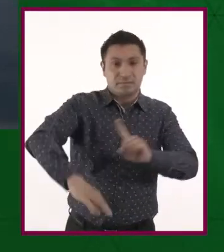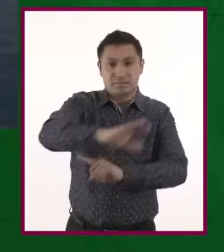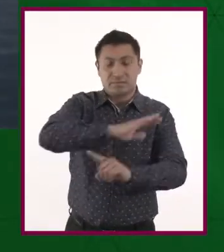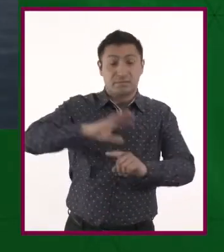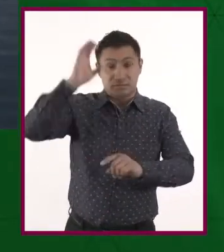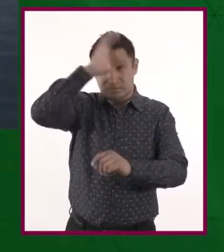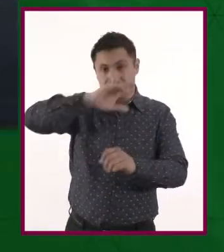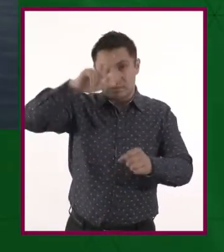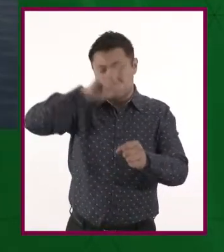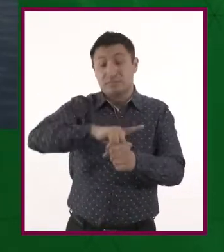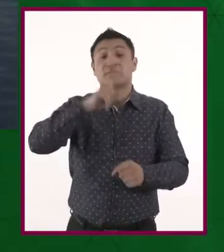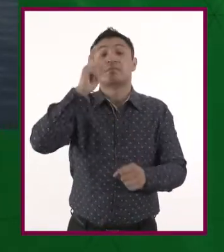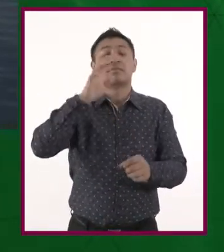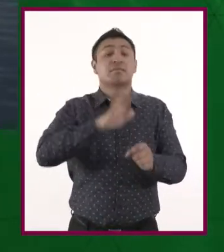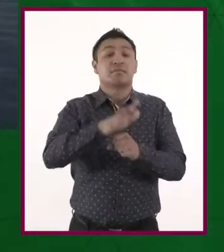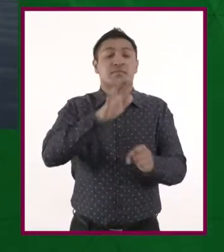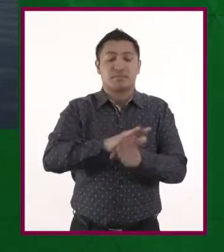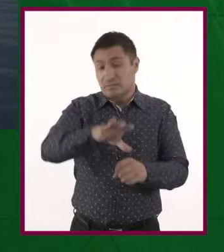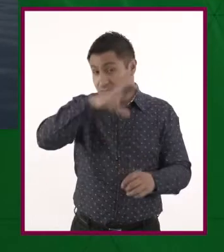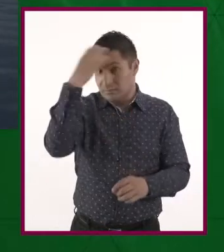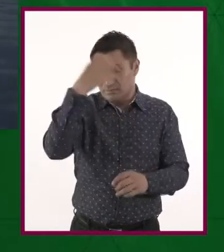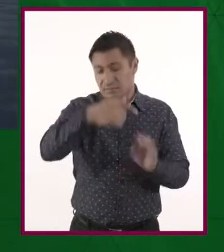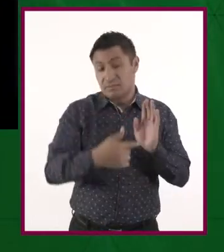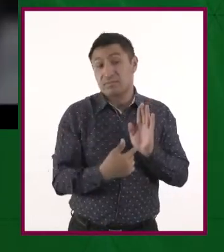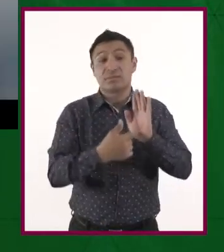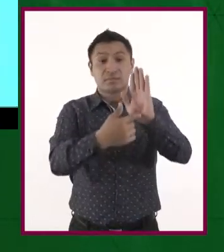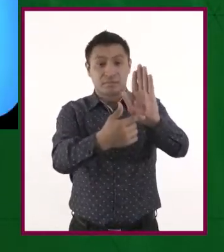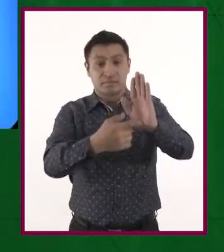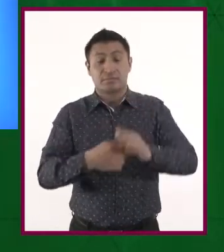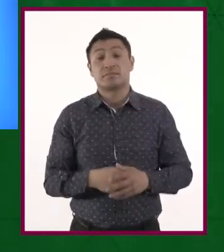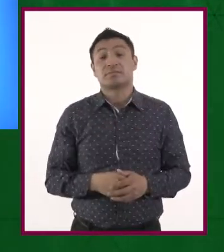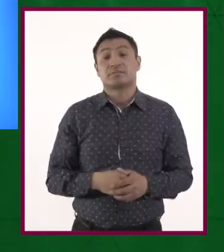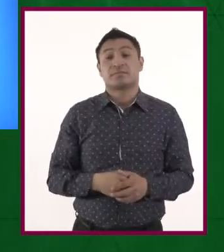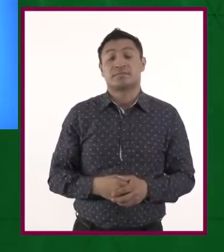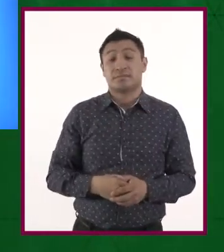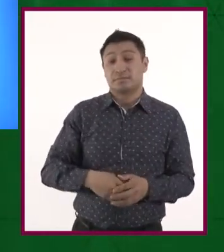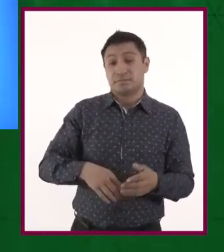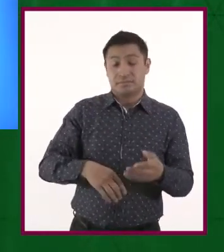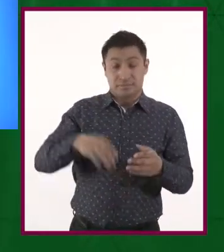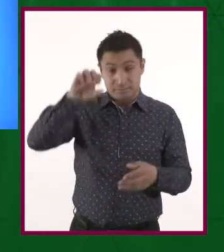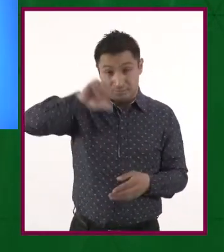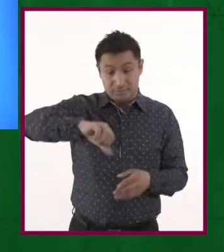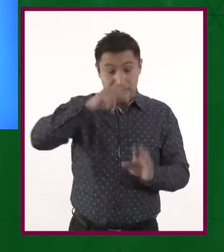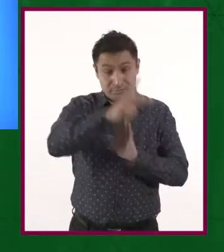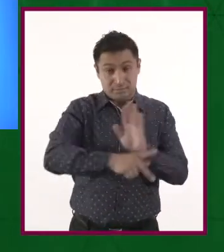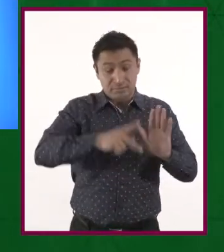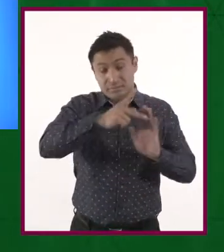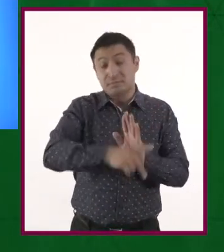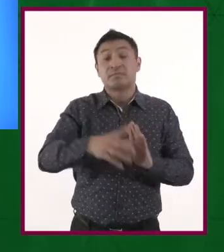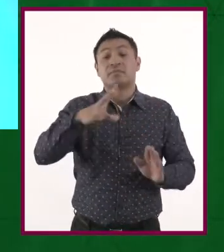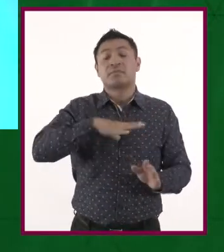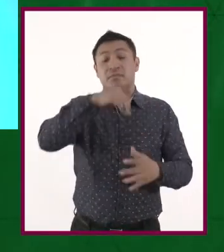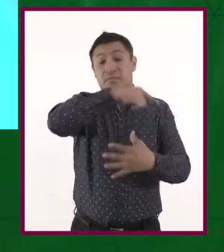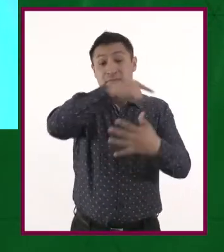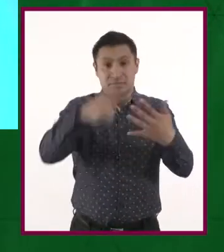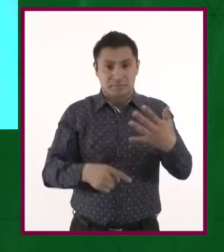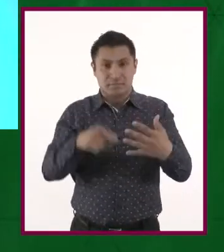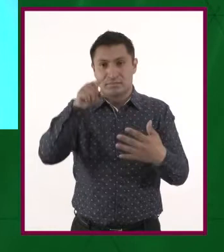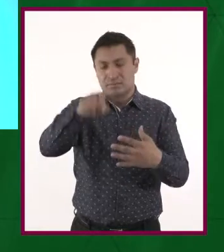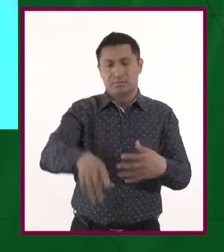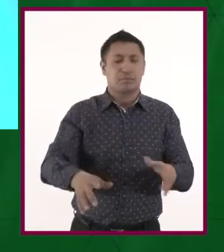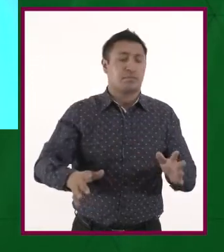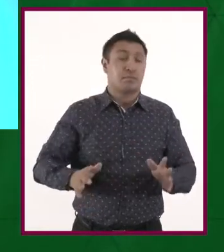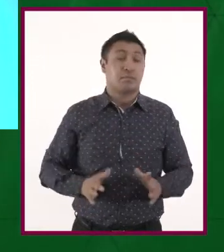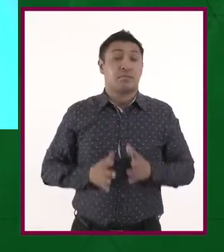cultural en el que se ubican las fotografías que te presentaremos. En esta cápsula veremos 5 fotografías que te dejarán